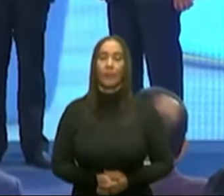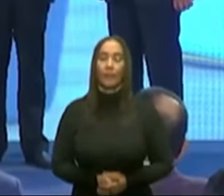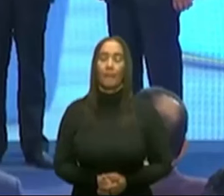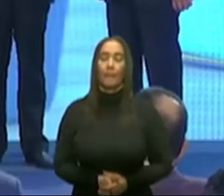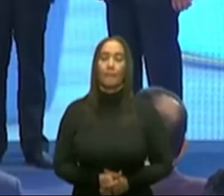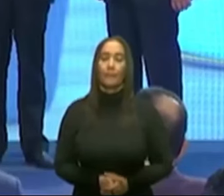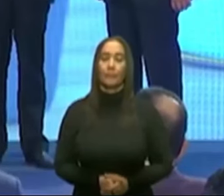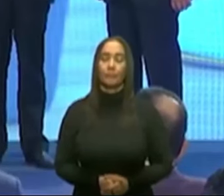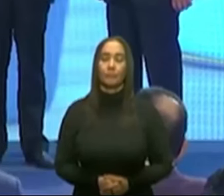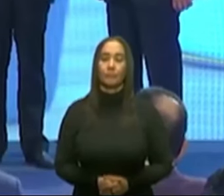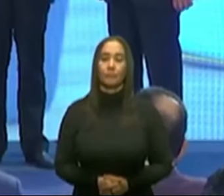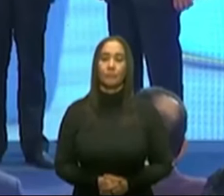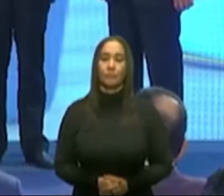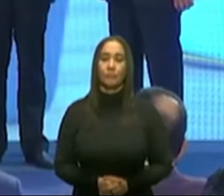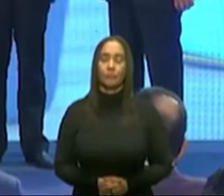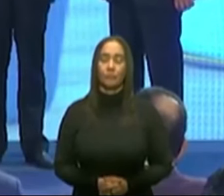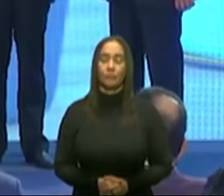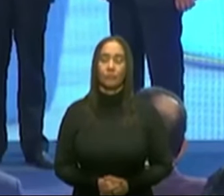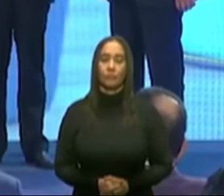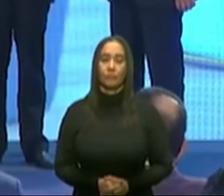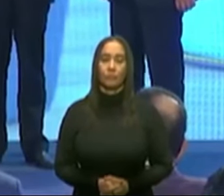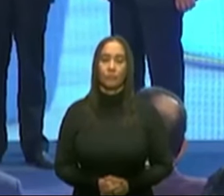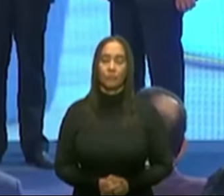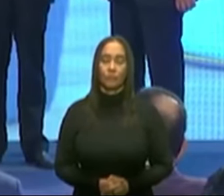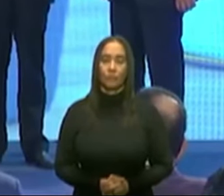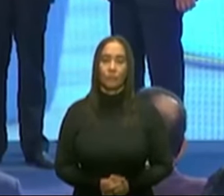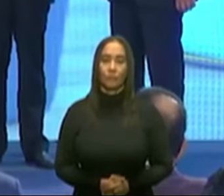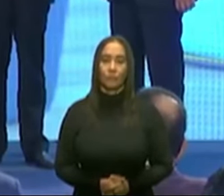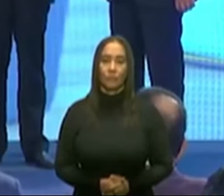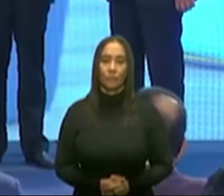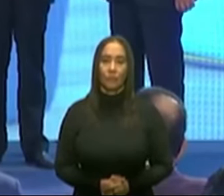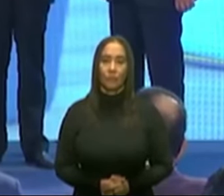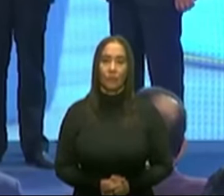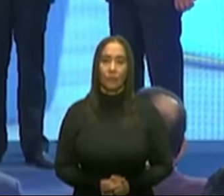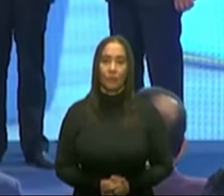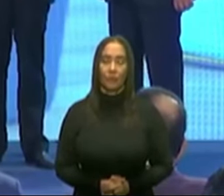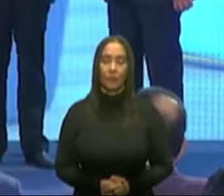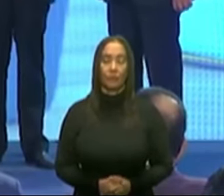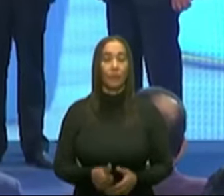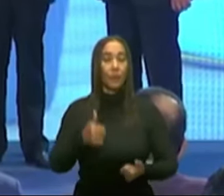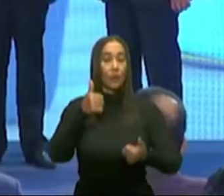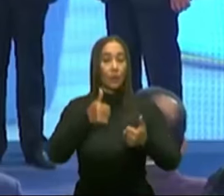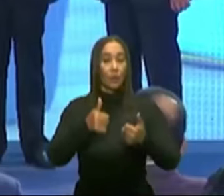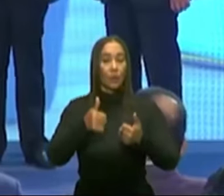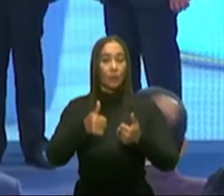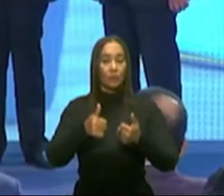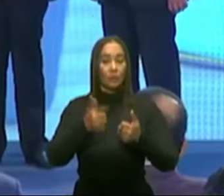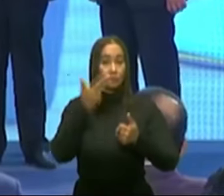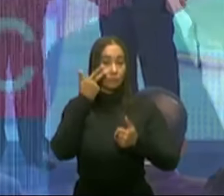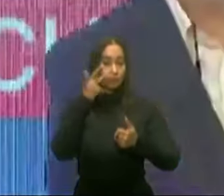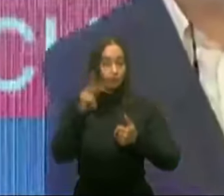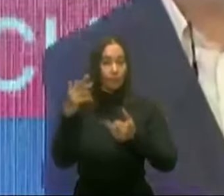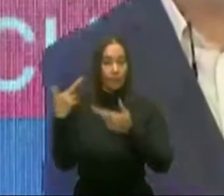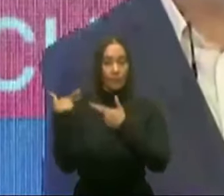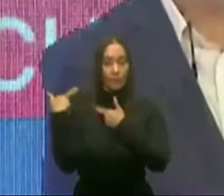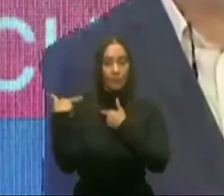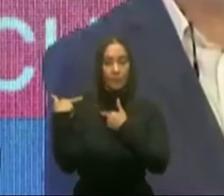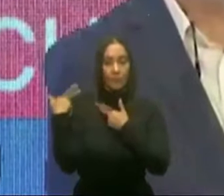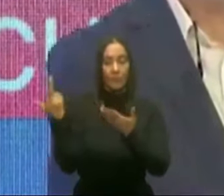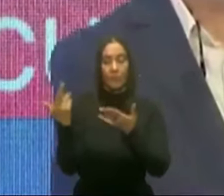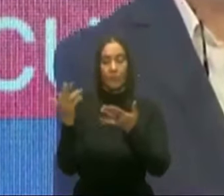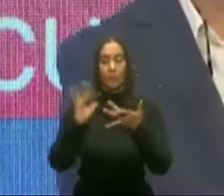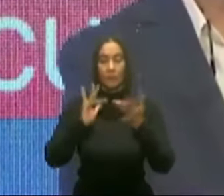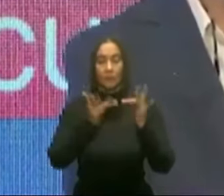Y desde el punto de vista, digamos, de la responsabilidad clásica en Internet, me voy a